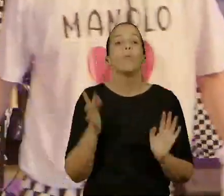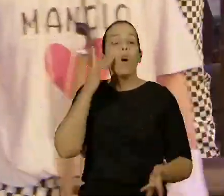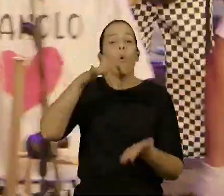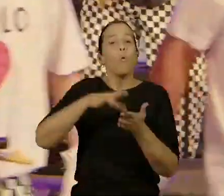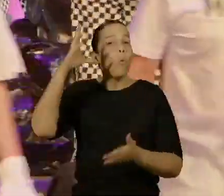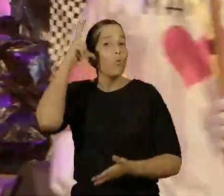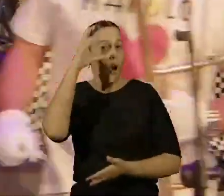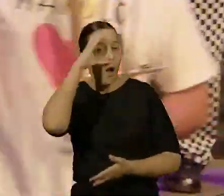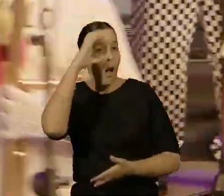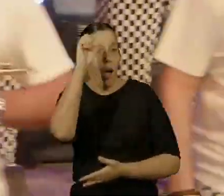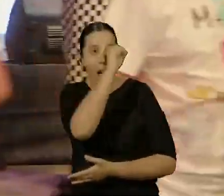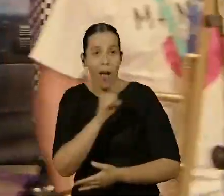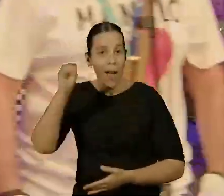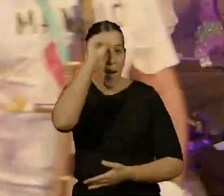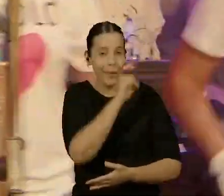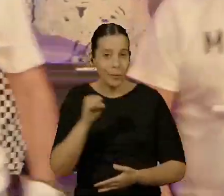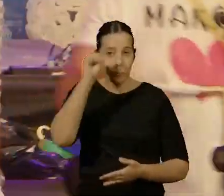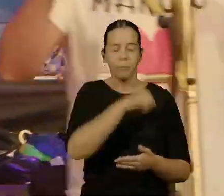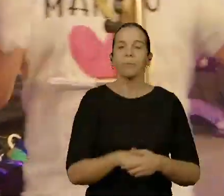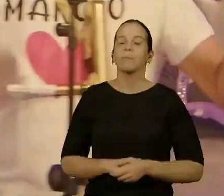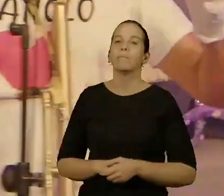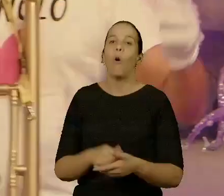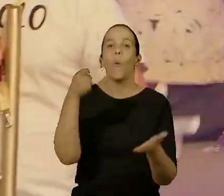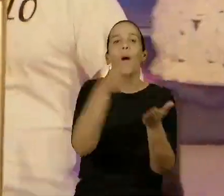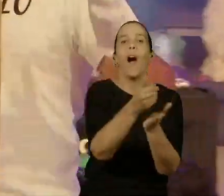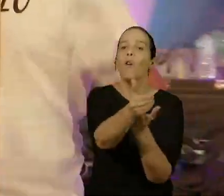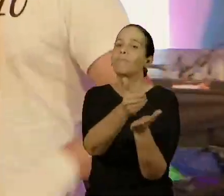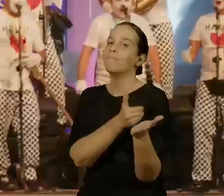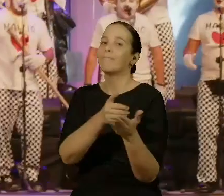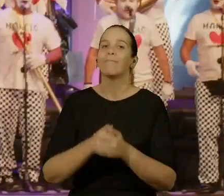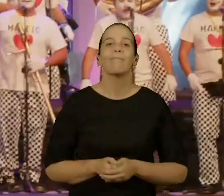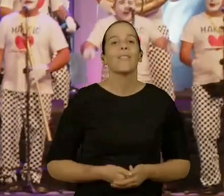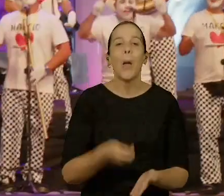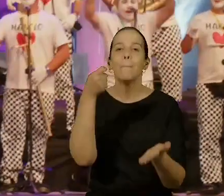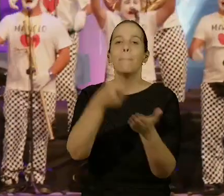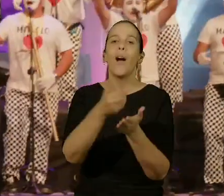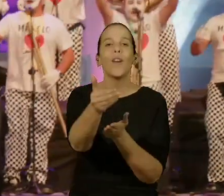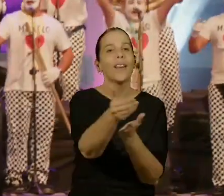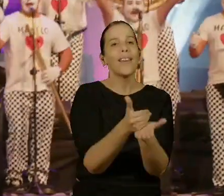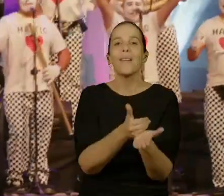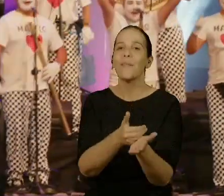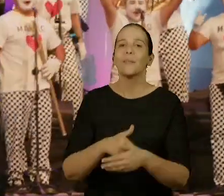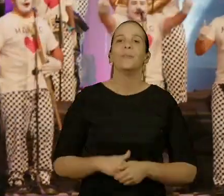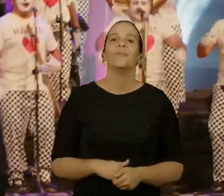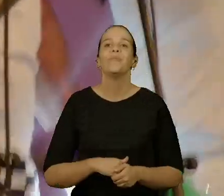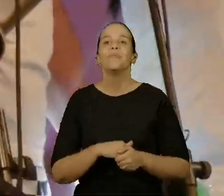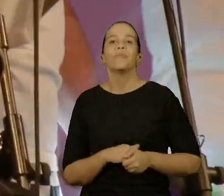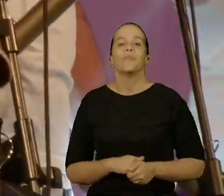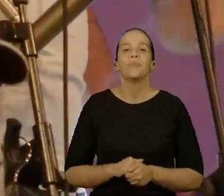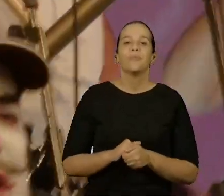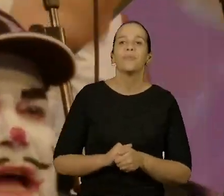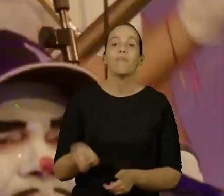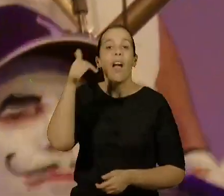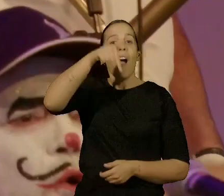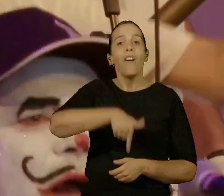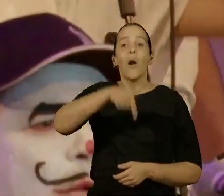esta canción. Bajo y limpio, bajo y limpio. Aquí